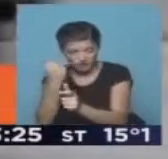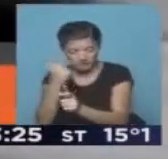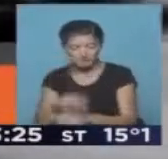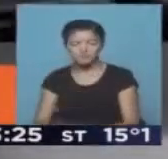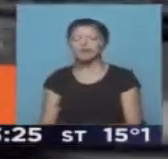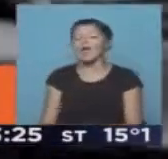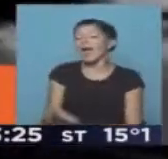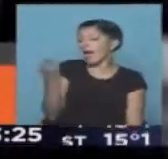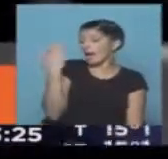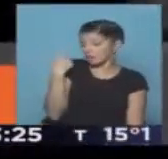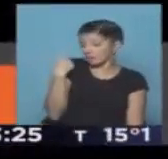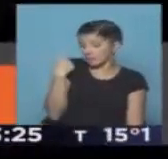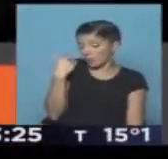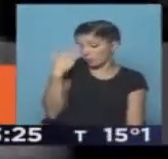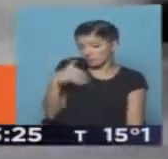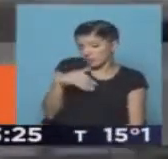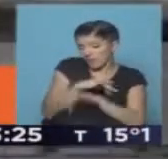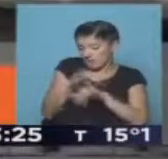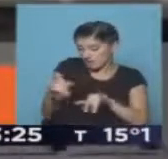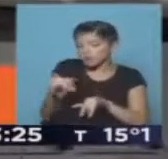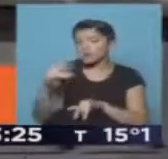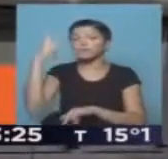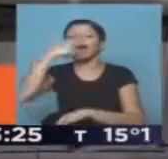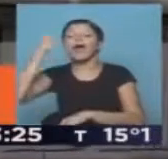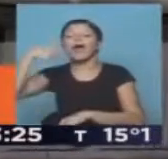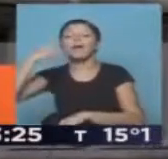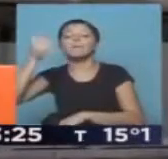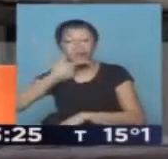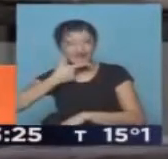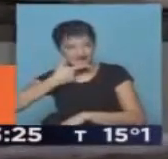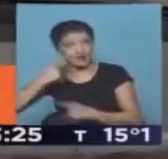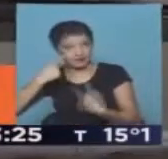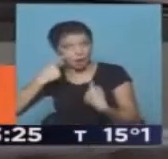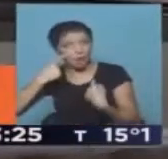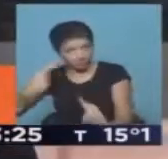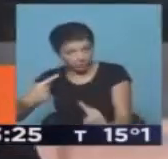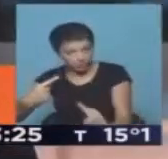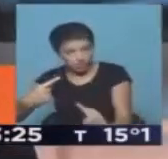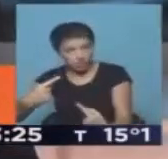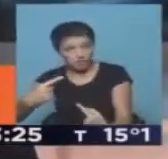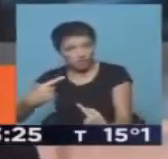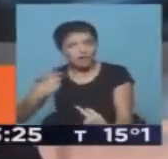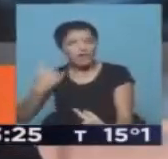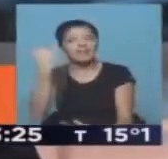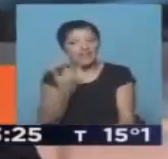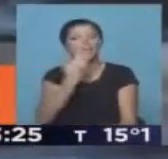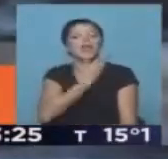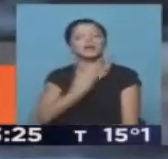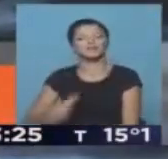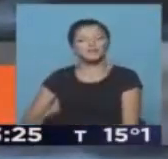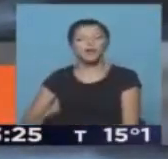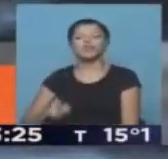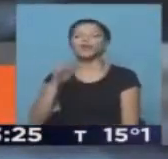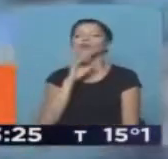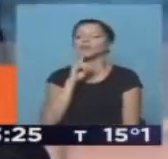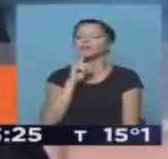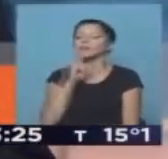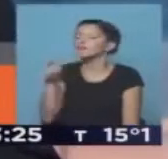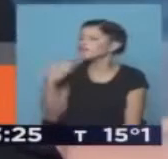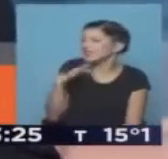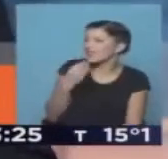jamás ha reconocido en forma elíptica pero reconocido al fin la existencia del estado de israel somos como la ley es